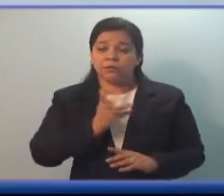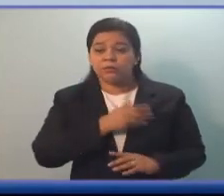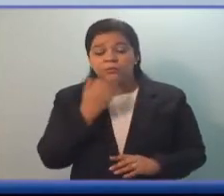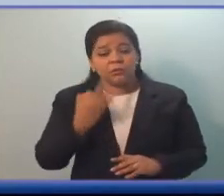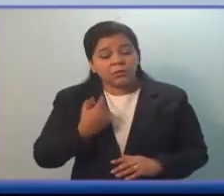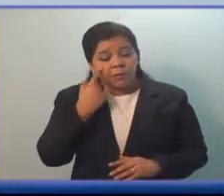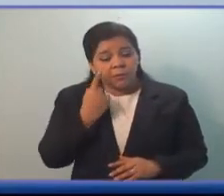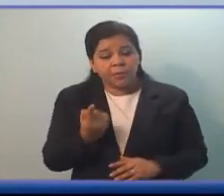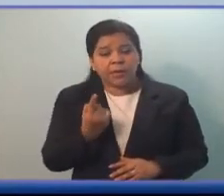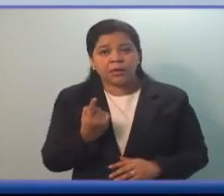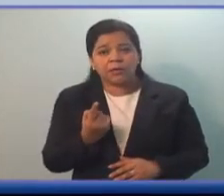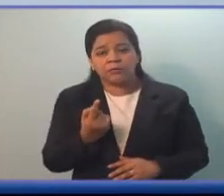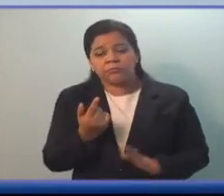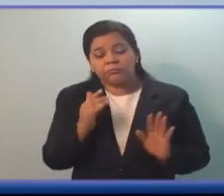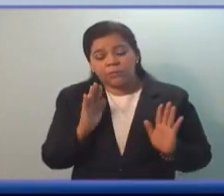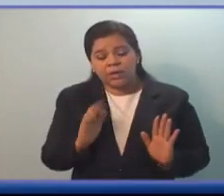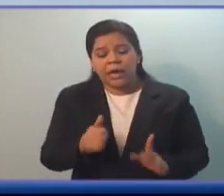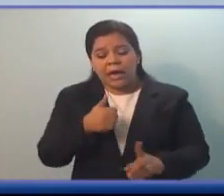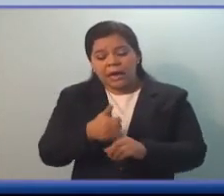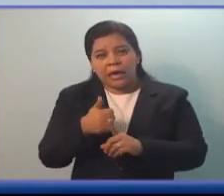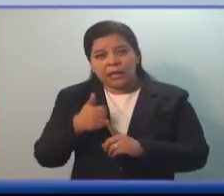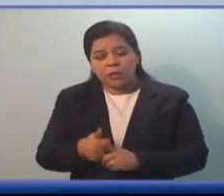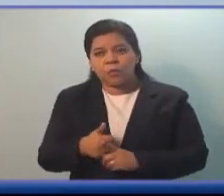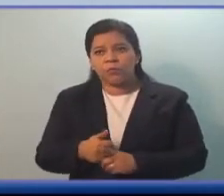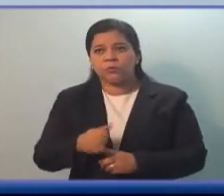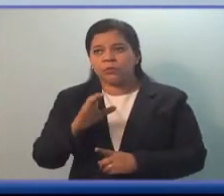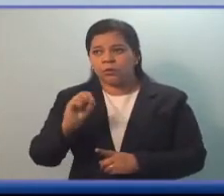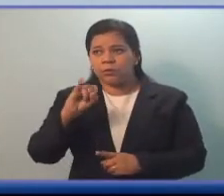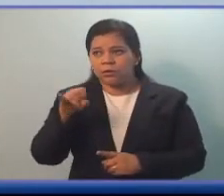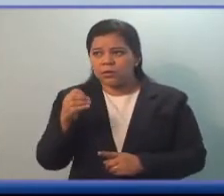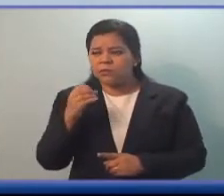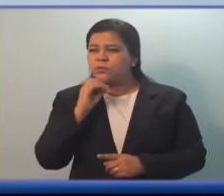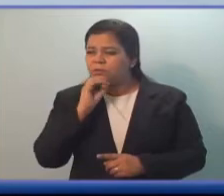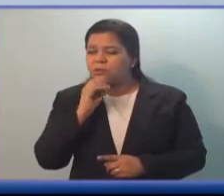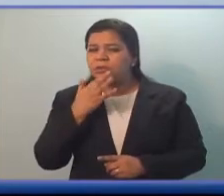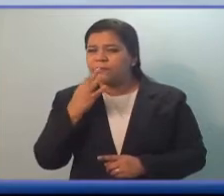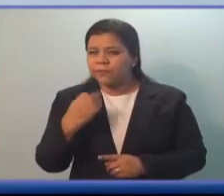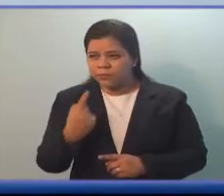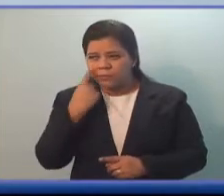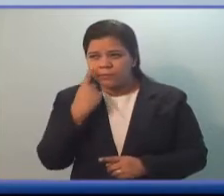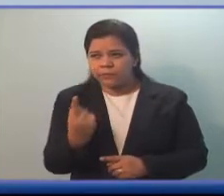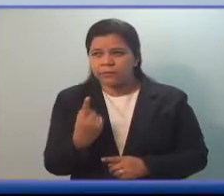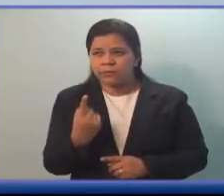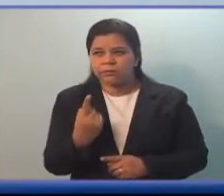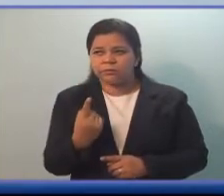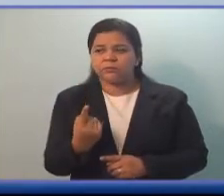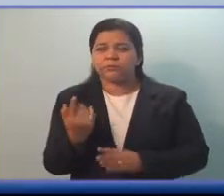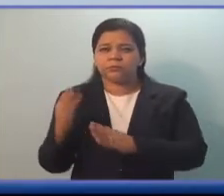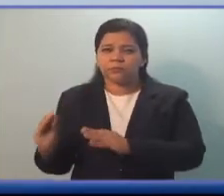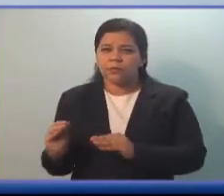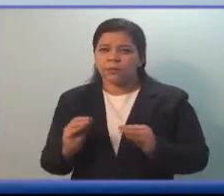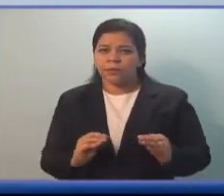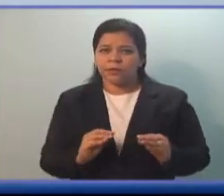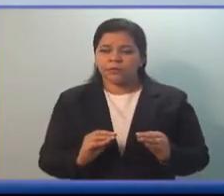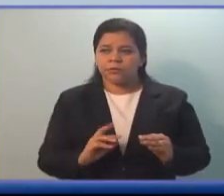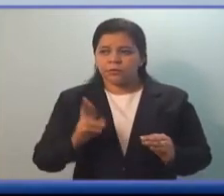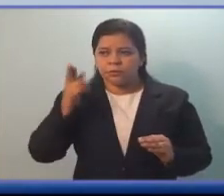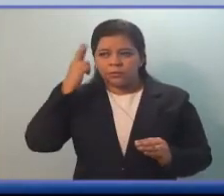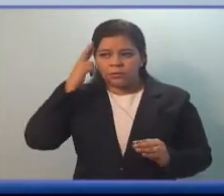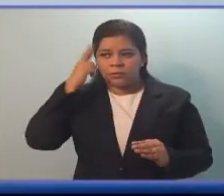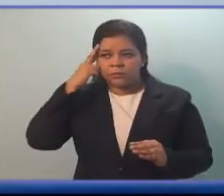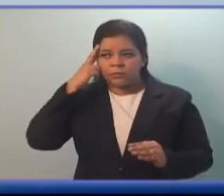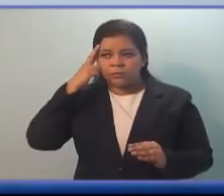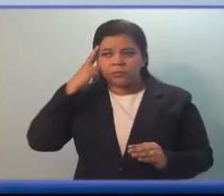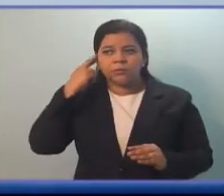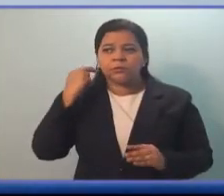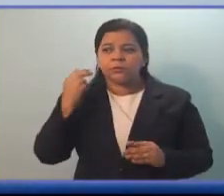la naturaleza de cada caso, doctor Norman Quijano, para ver realmente hasta dónde la aplicación del criterio que ha tenido